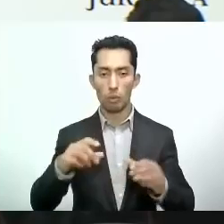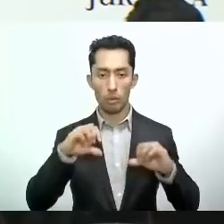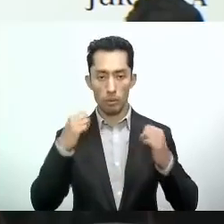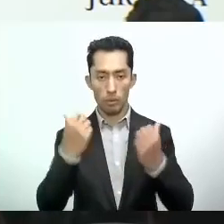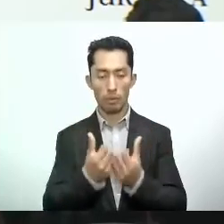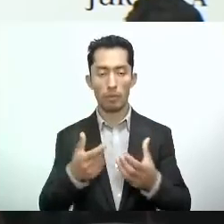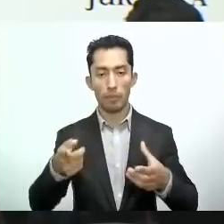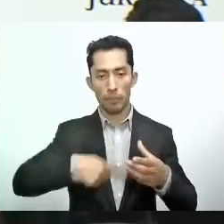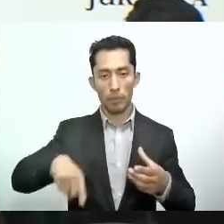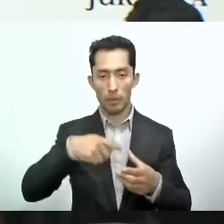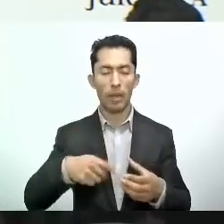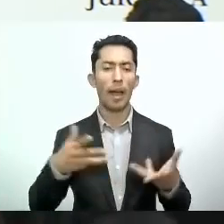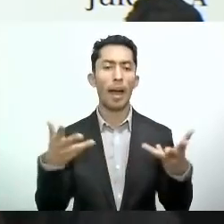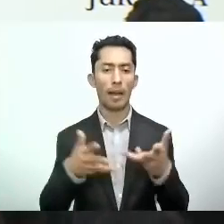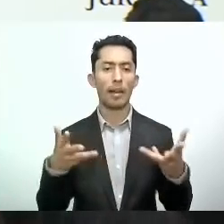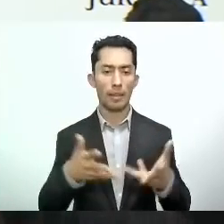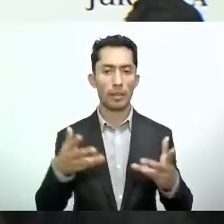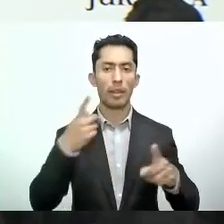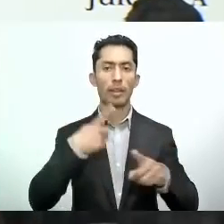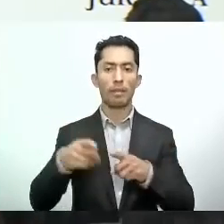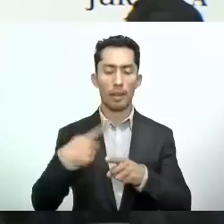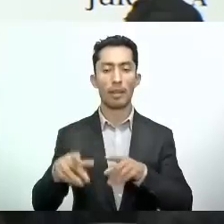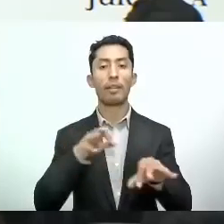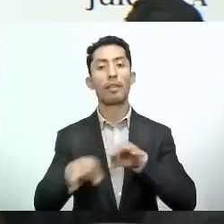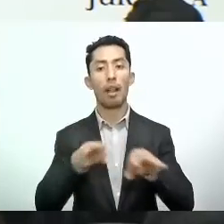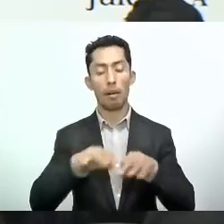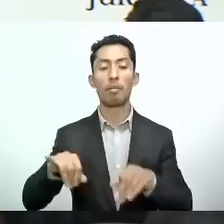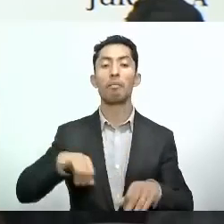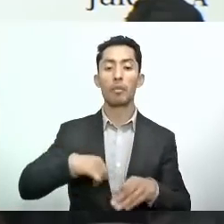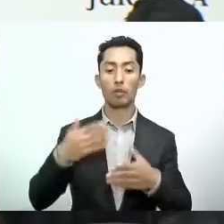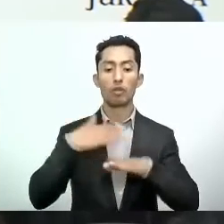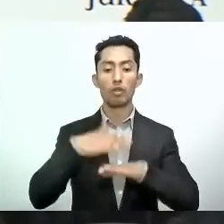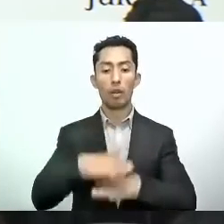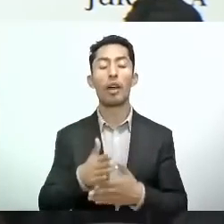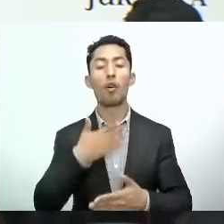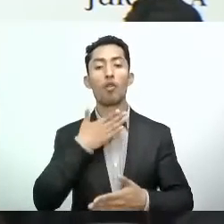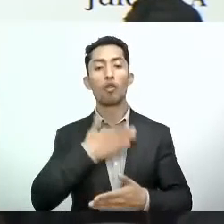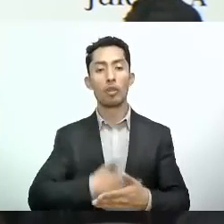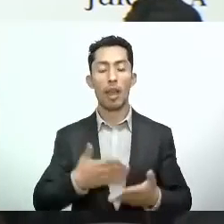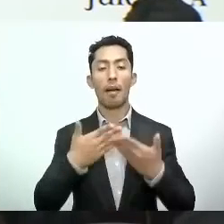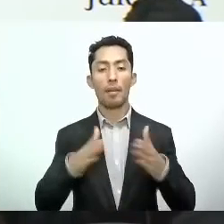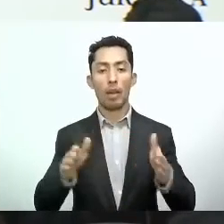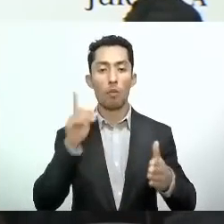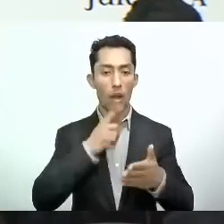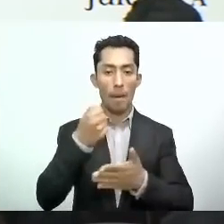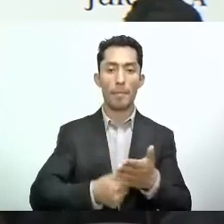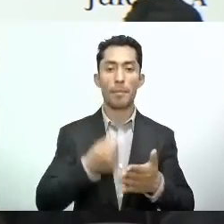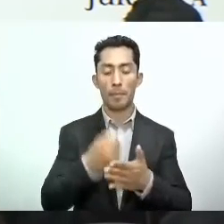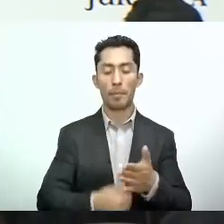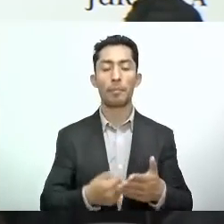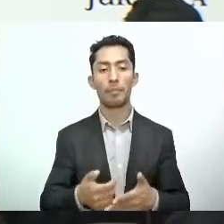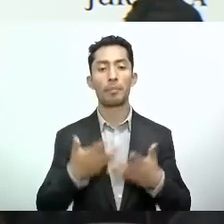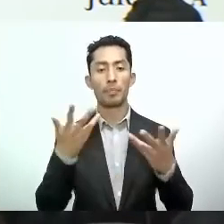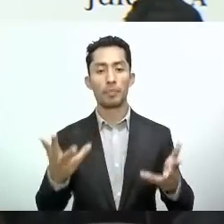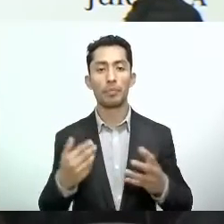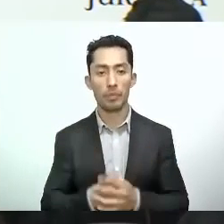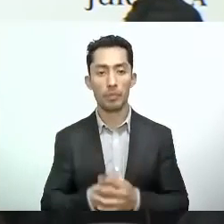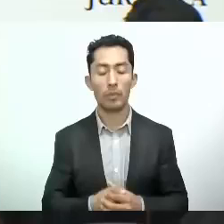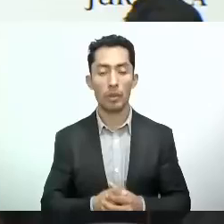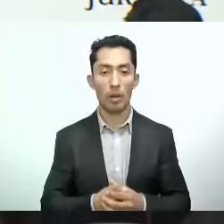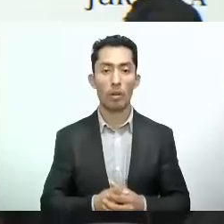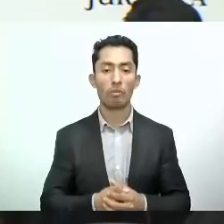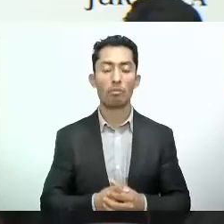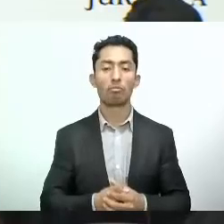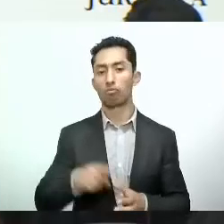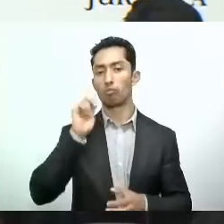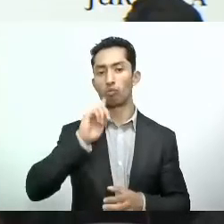hacen estos trabajos muy interesantes sobre justicia abierta y feminismo, así que pues es una voz experta en